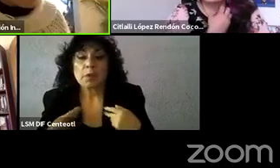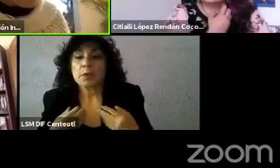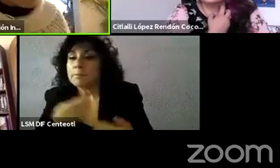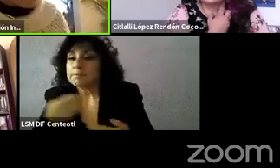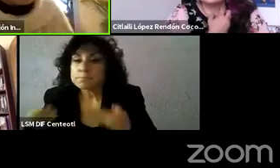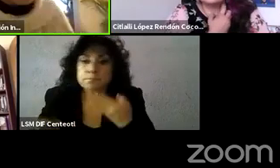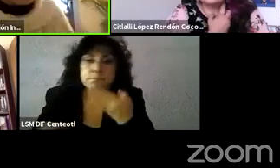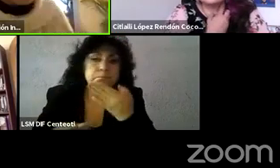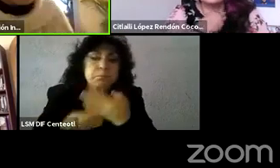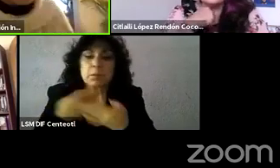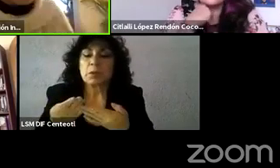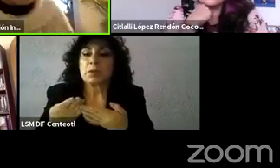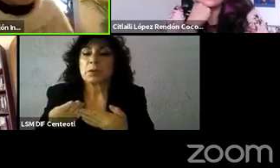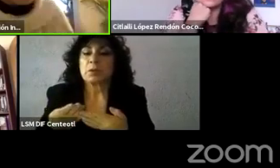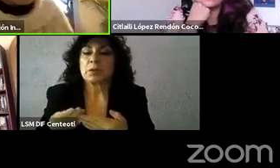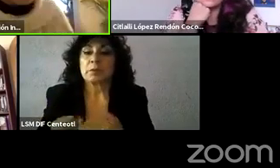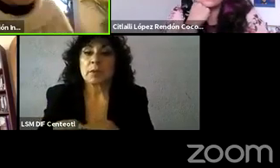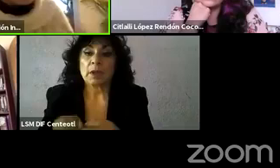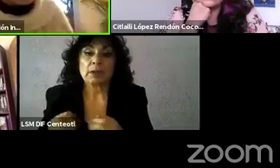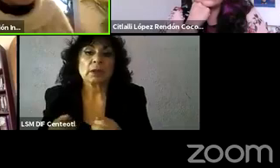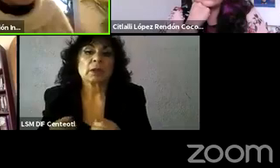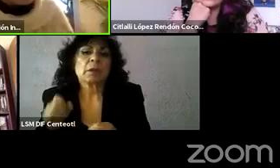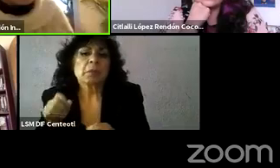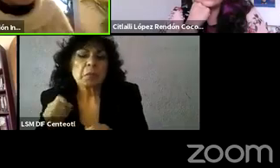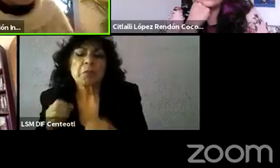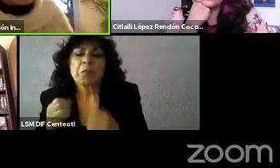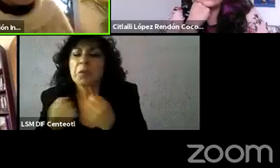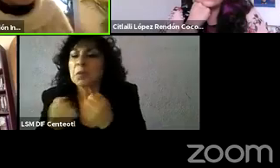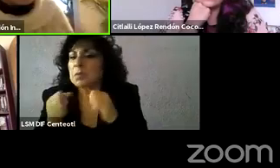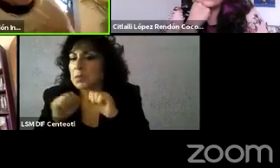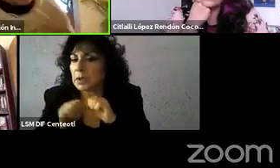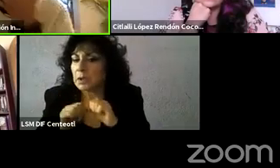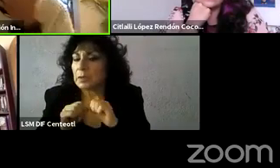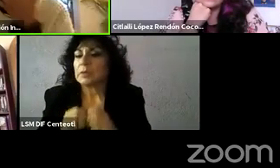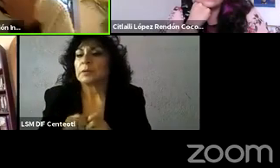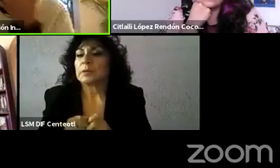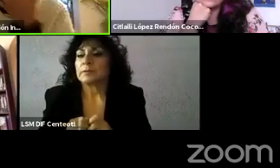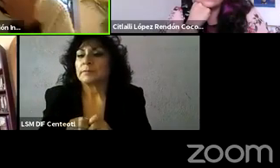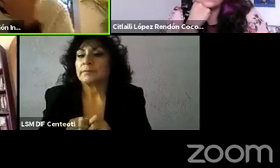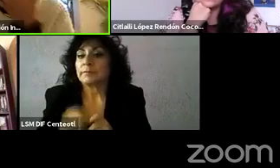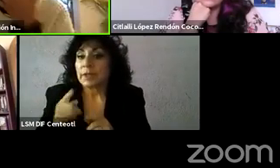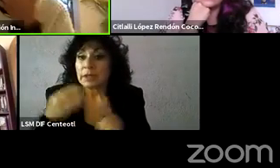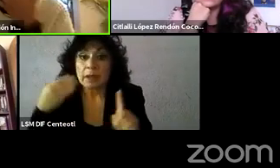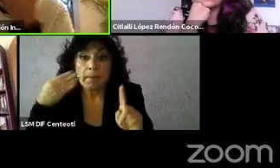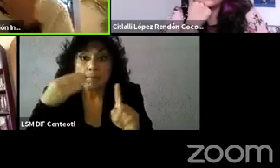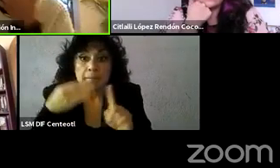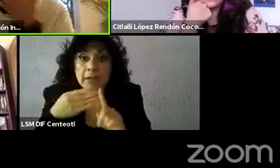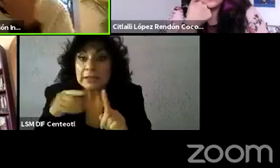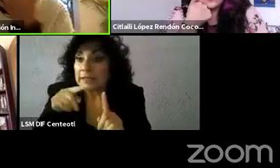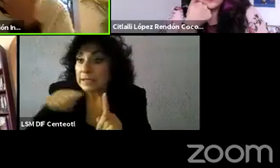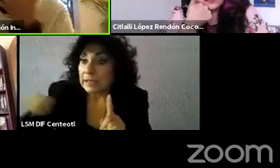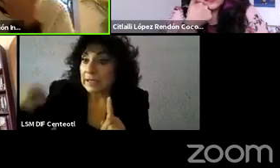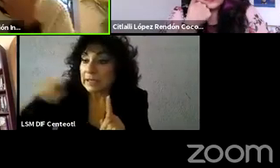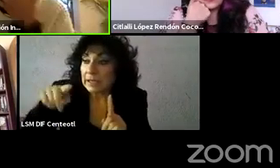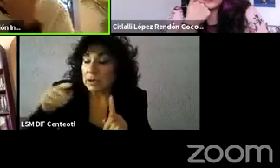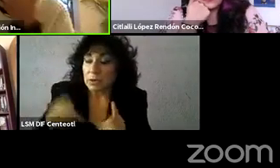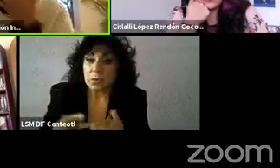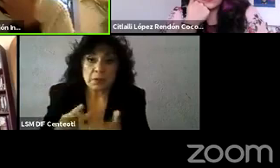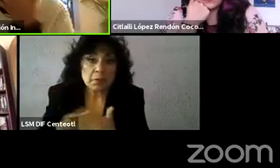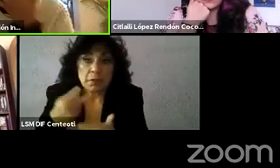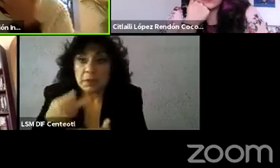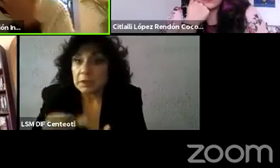mismo salón, generan una meta en común que ellos mismos la ponen y la fijan. Entonces, se genera un sentido